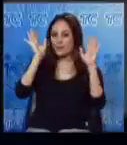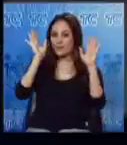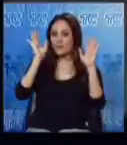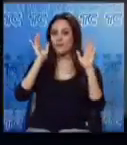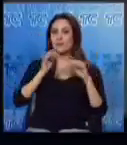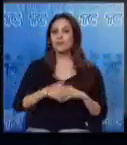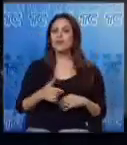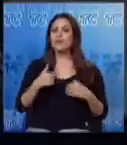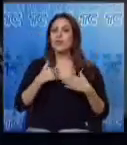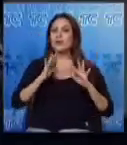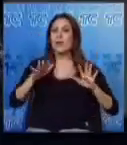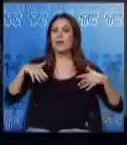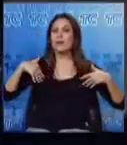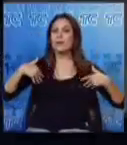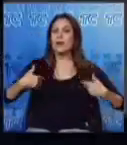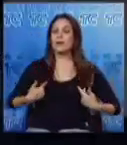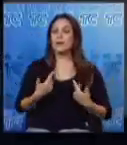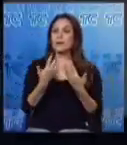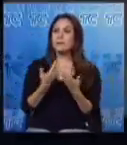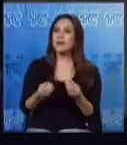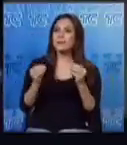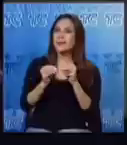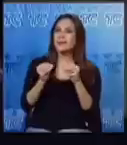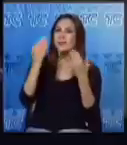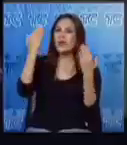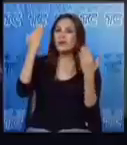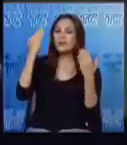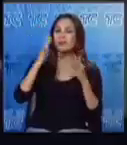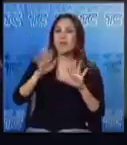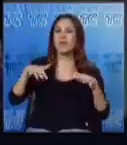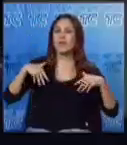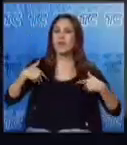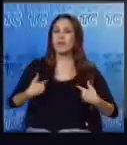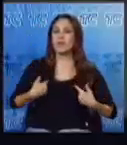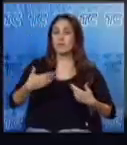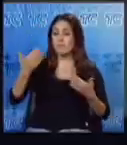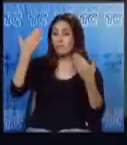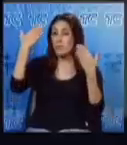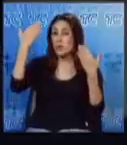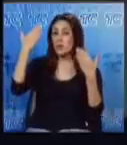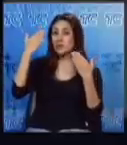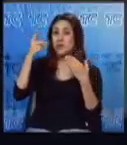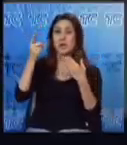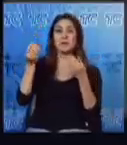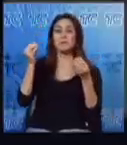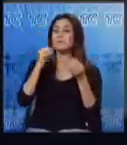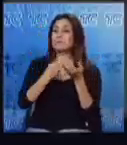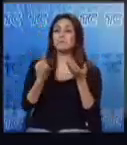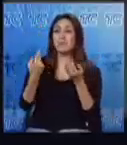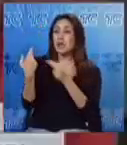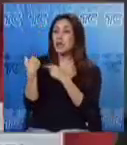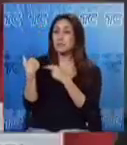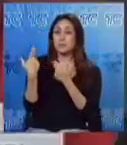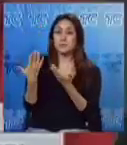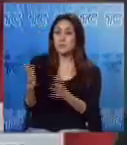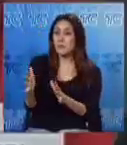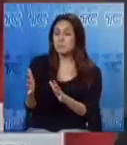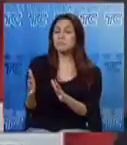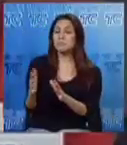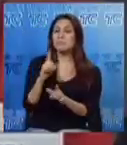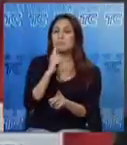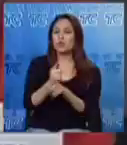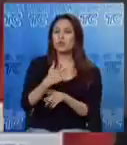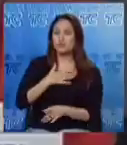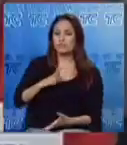Yo me cansé de esperar a los políticos. Los políticos que rehuyeron su responsabilidad. Por